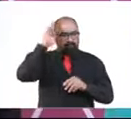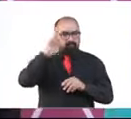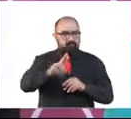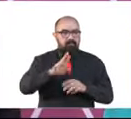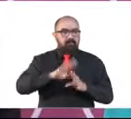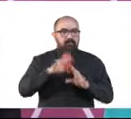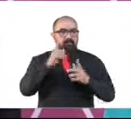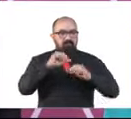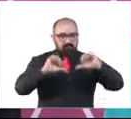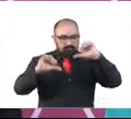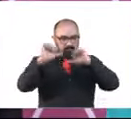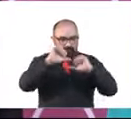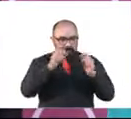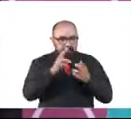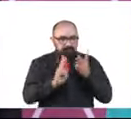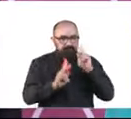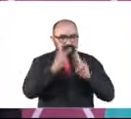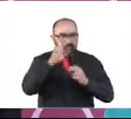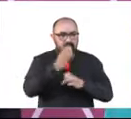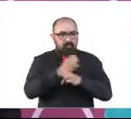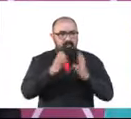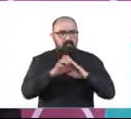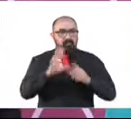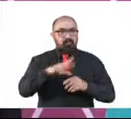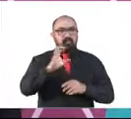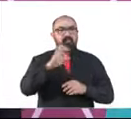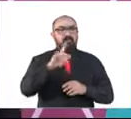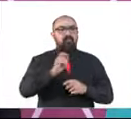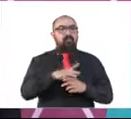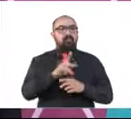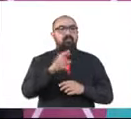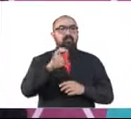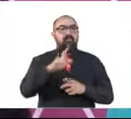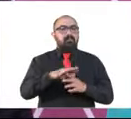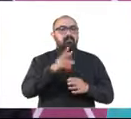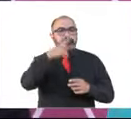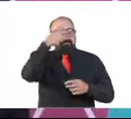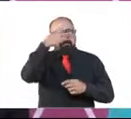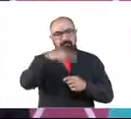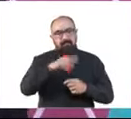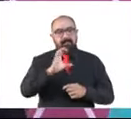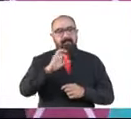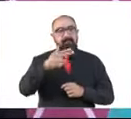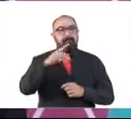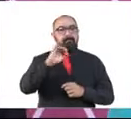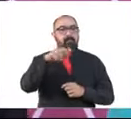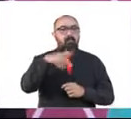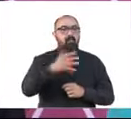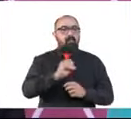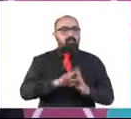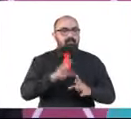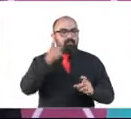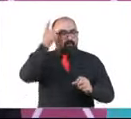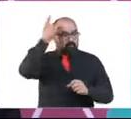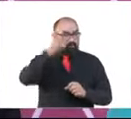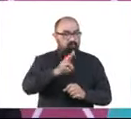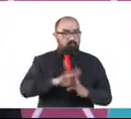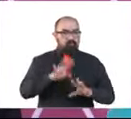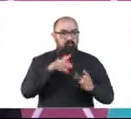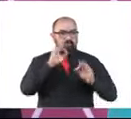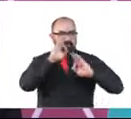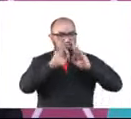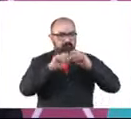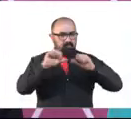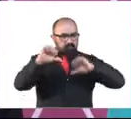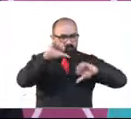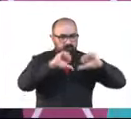en genética vegetal por el Colegio de Postgraduados, esto de Chapingo, México, cuenta con un doctorado en